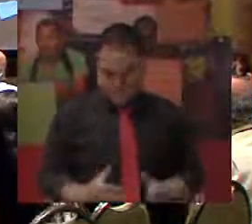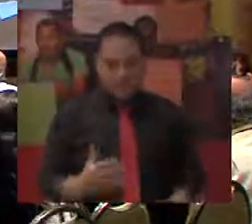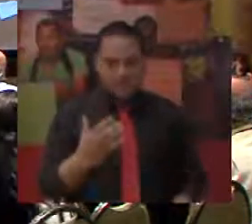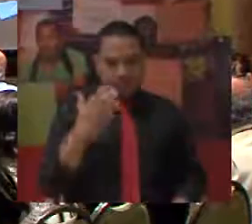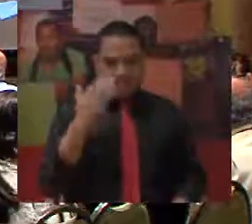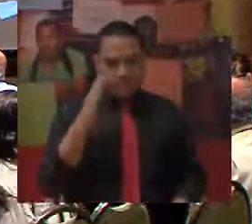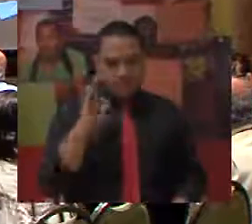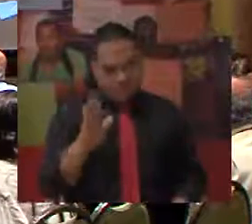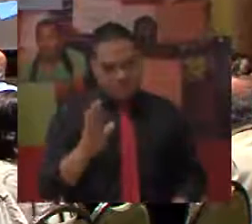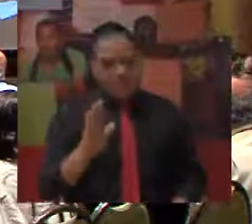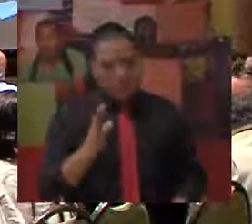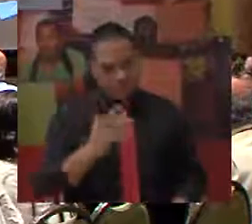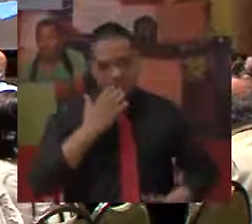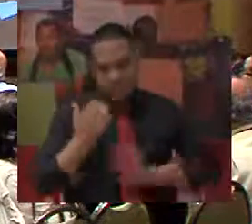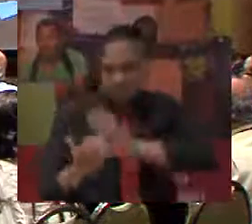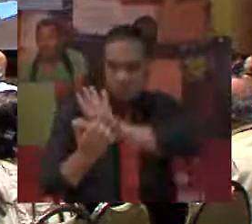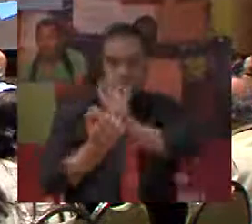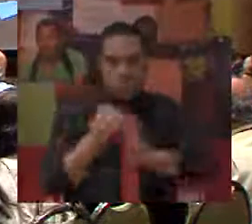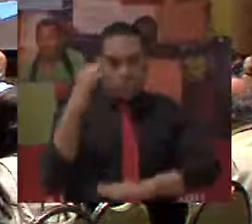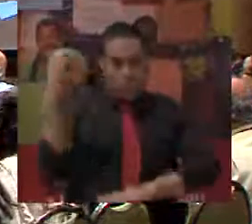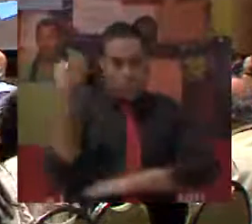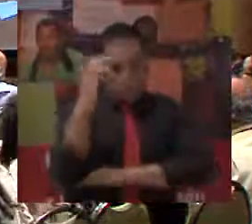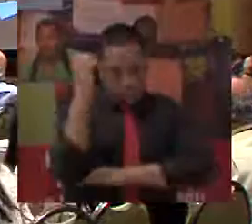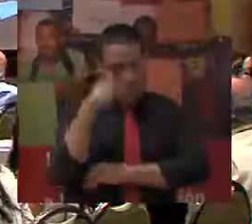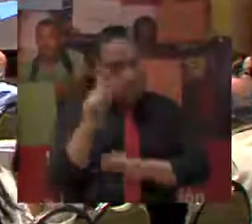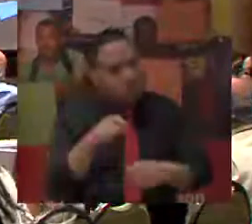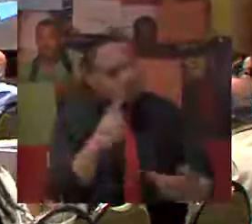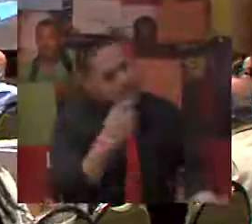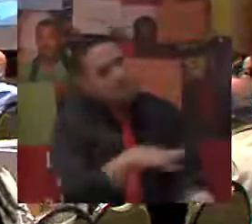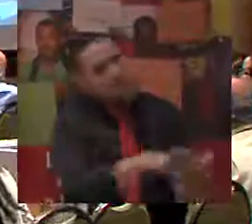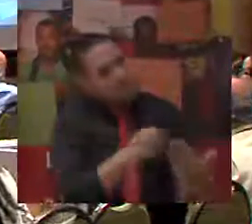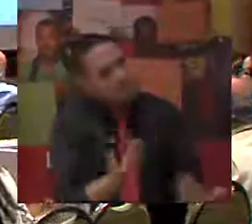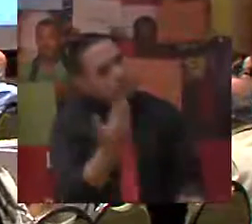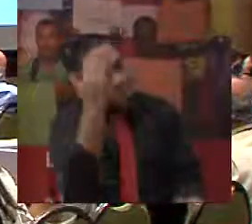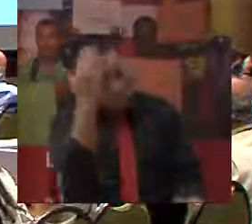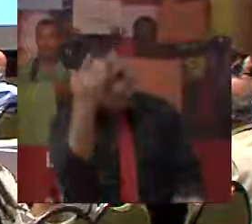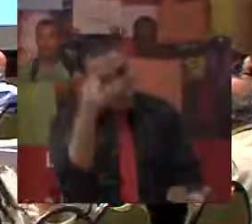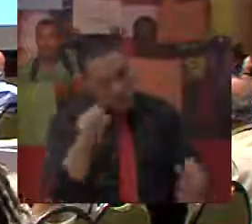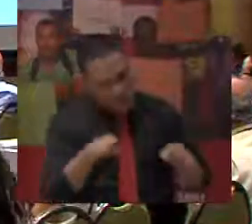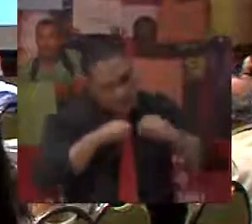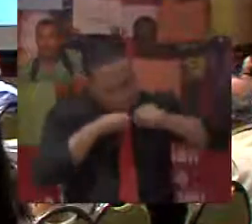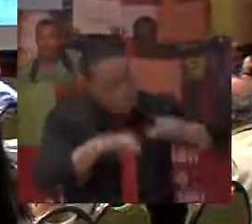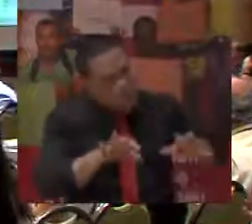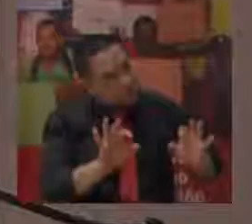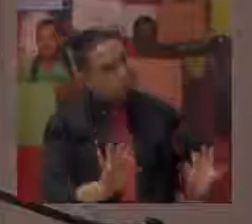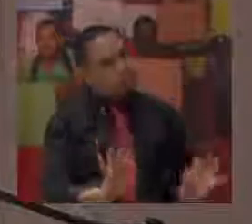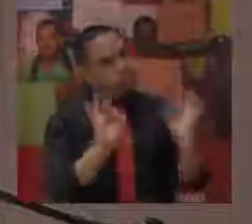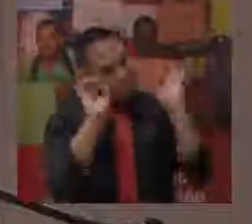ejemplo que en Colombia, desde lo público, se puede construir la excelencia. Muchas gracias.